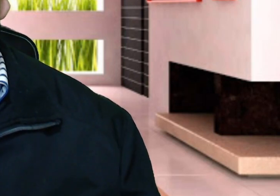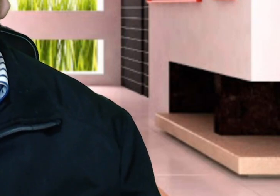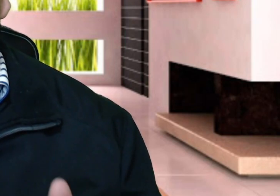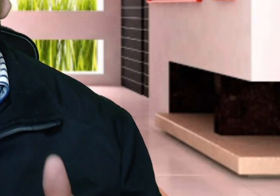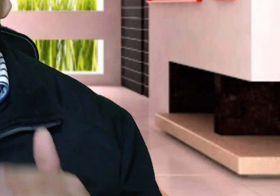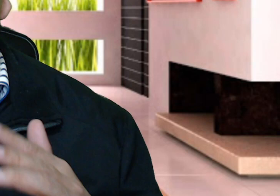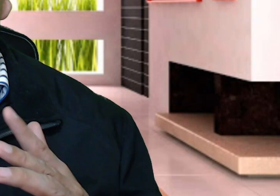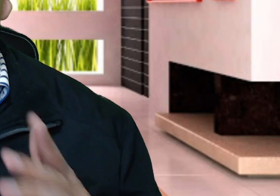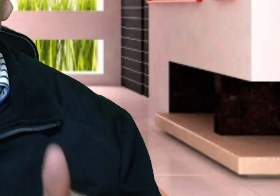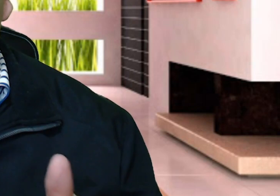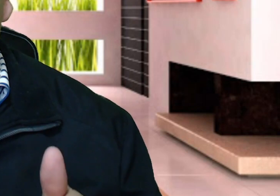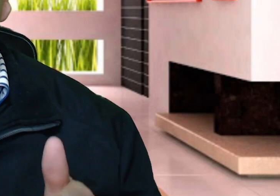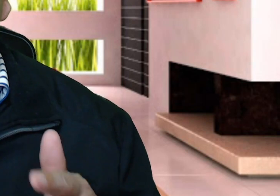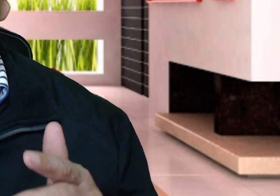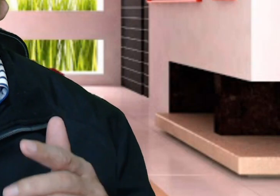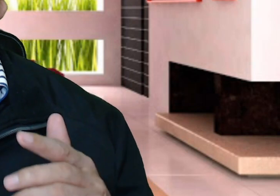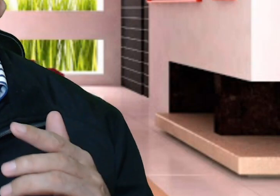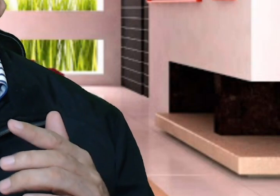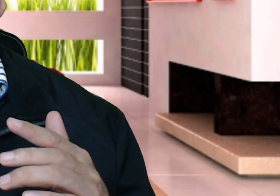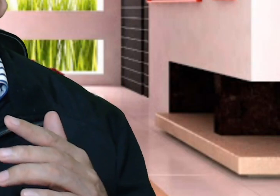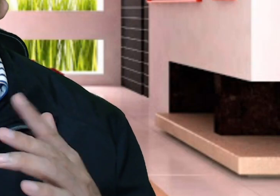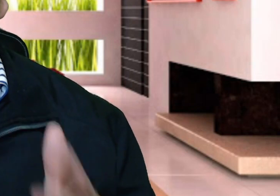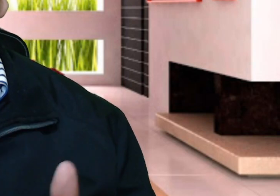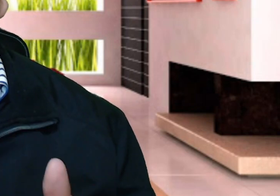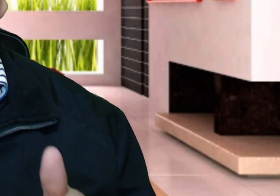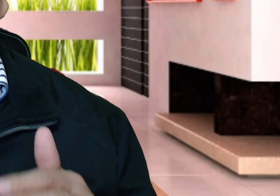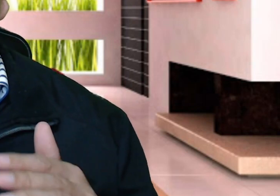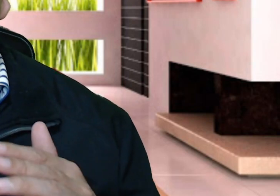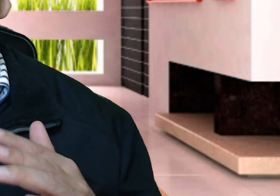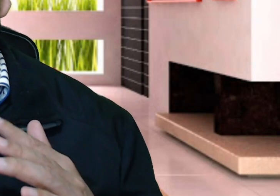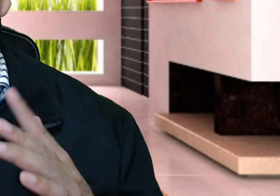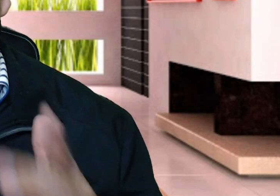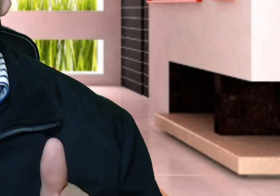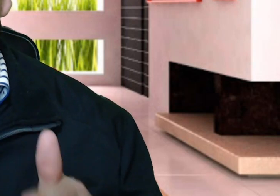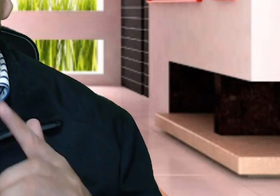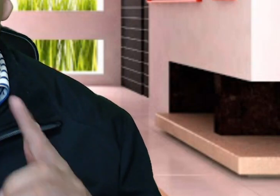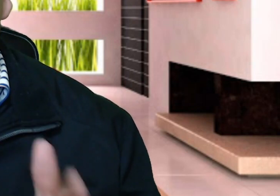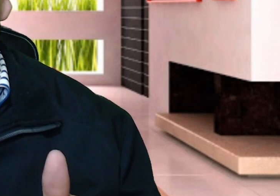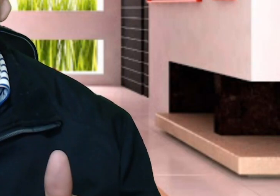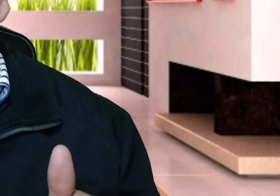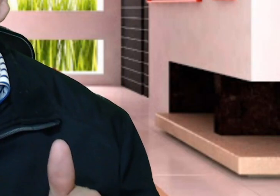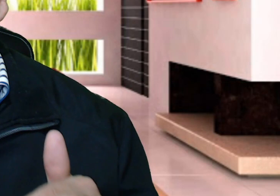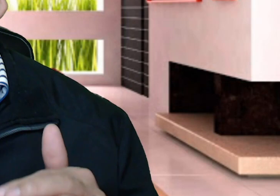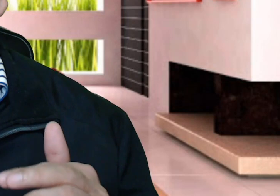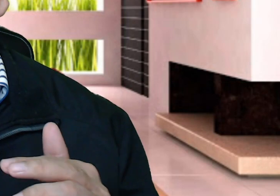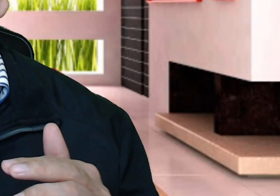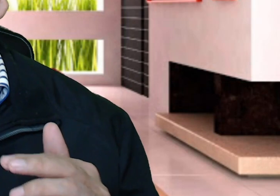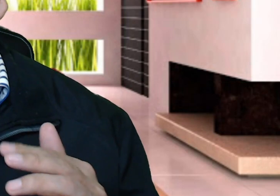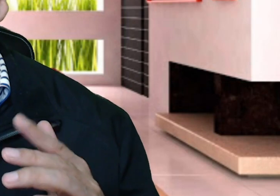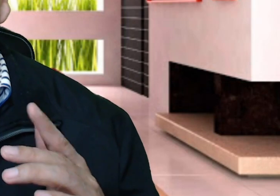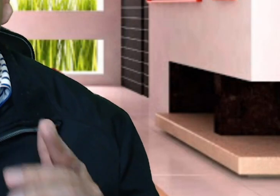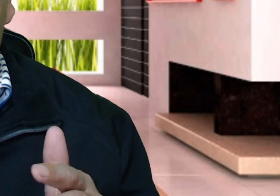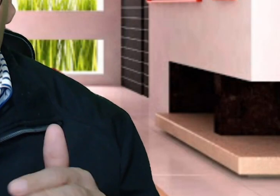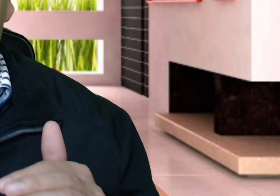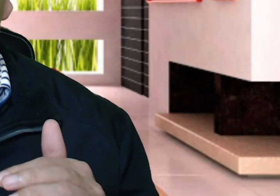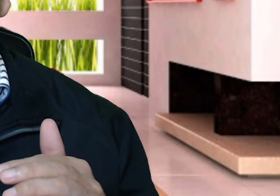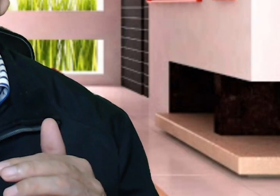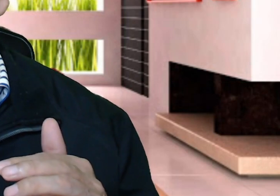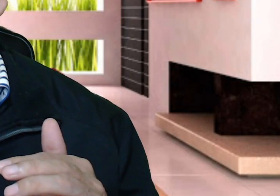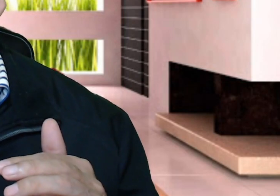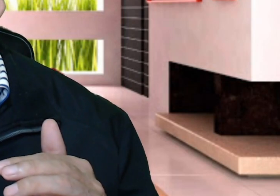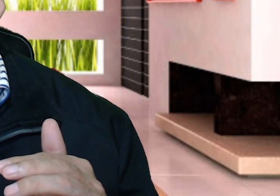que le prohíba al presidente López Obrador mencionar su nombre en la mañanera. El juez rechaza dicha